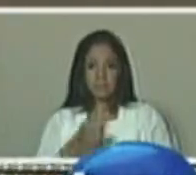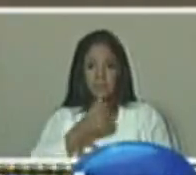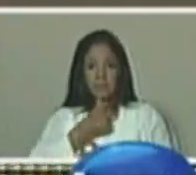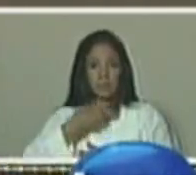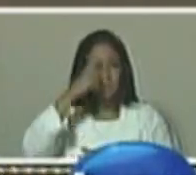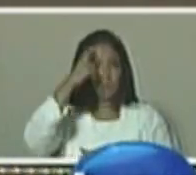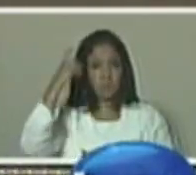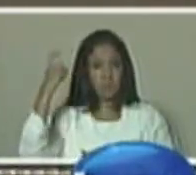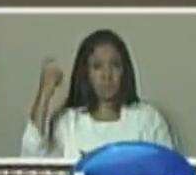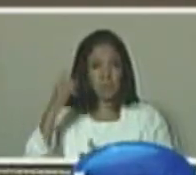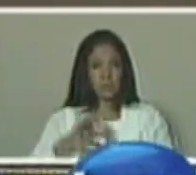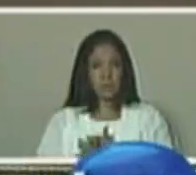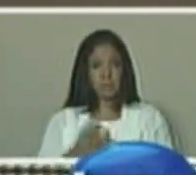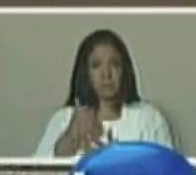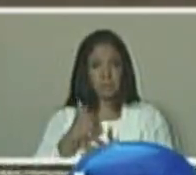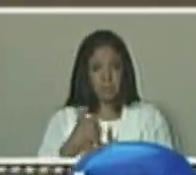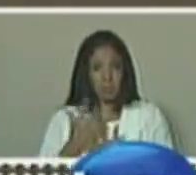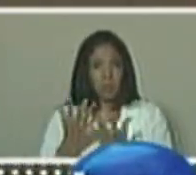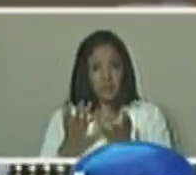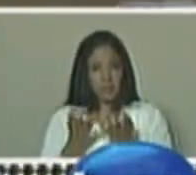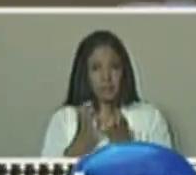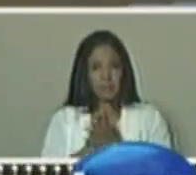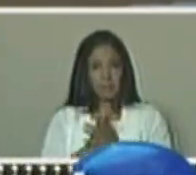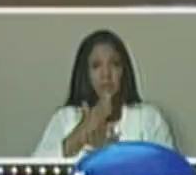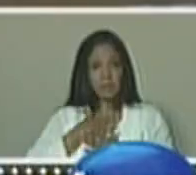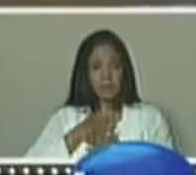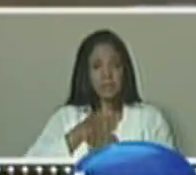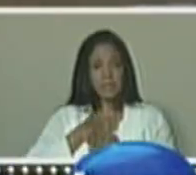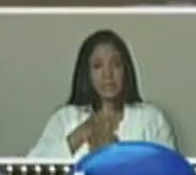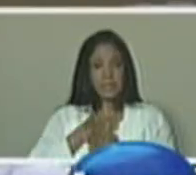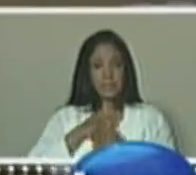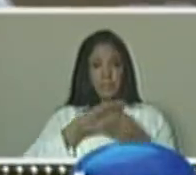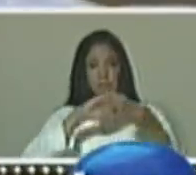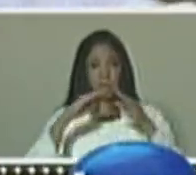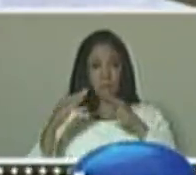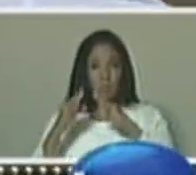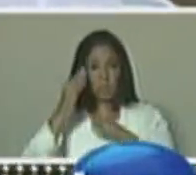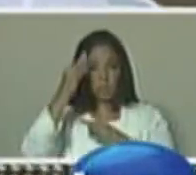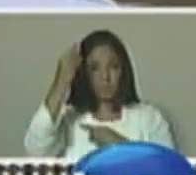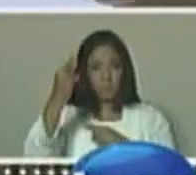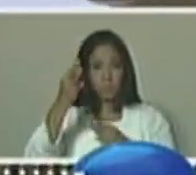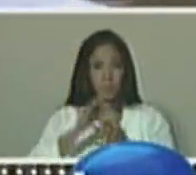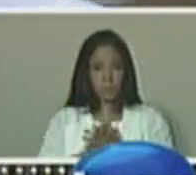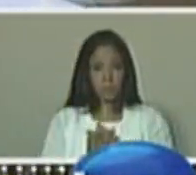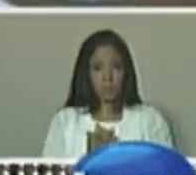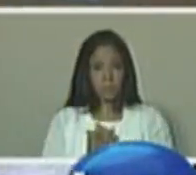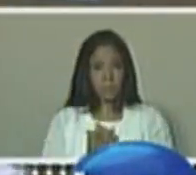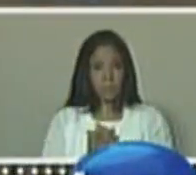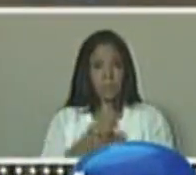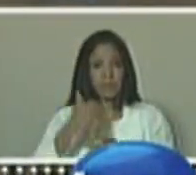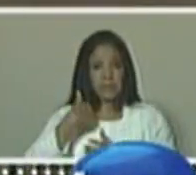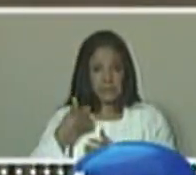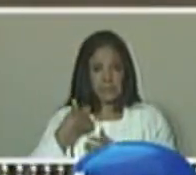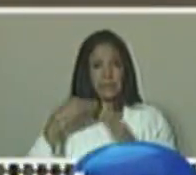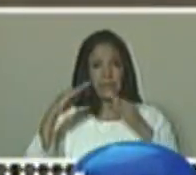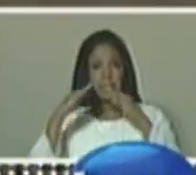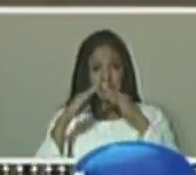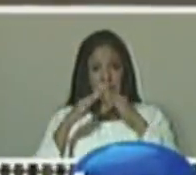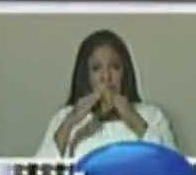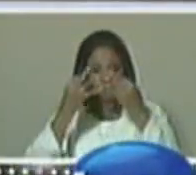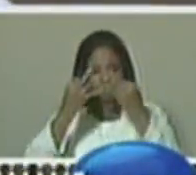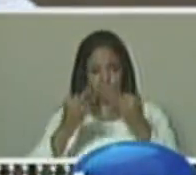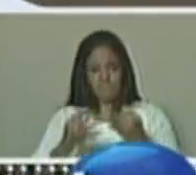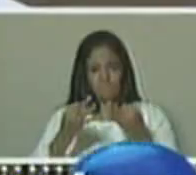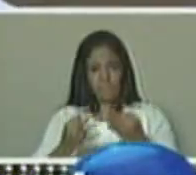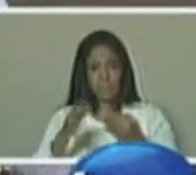sueño, yo anhelo que mi comarca, en un futuro no muy lejano, tenga viviendas dignas